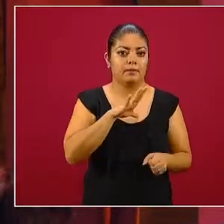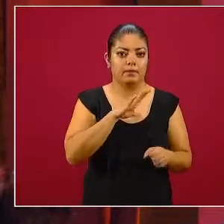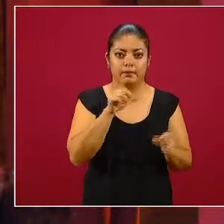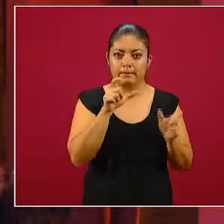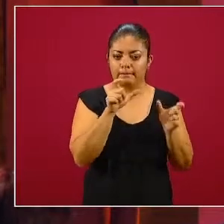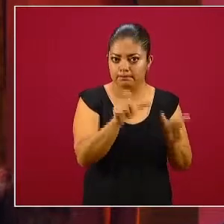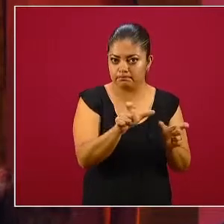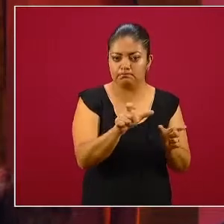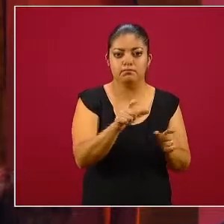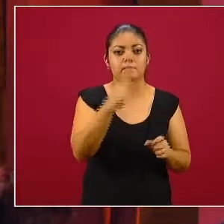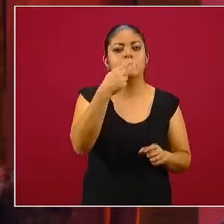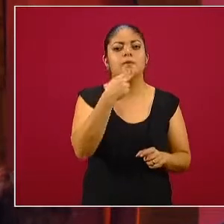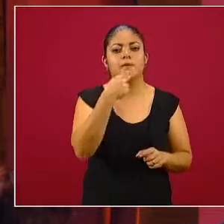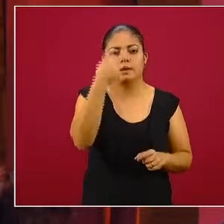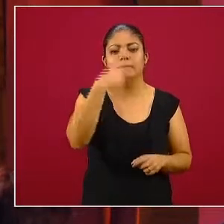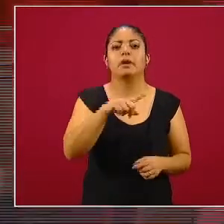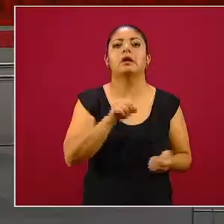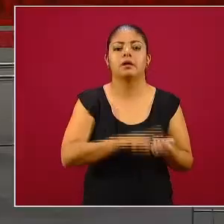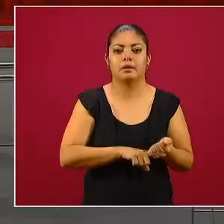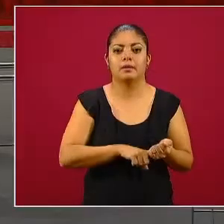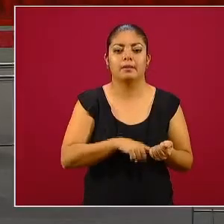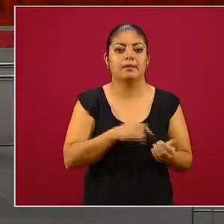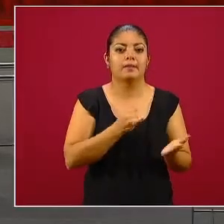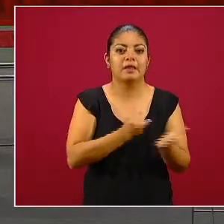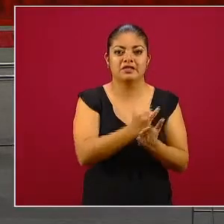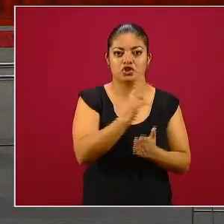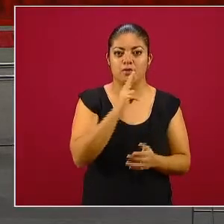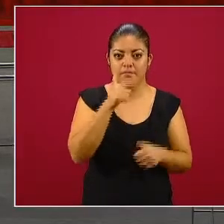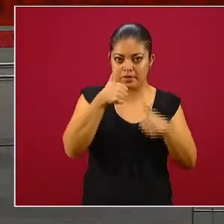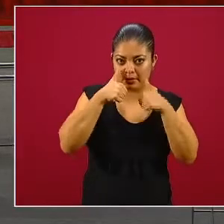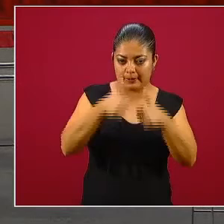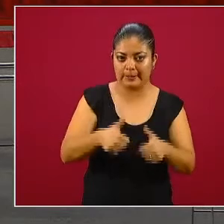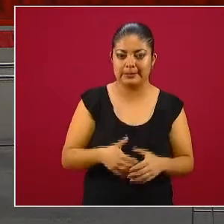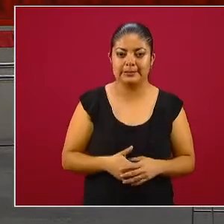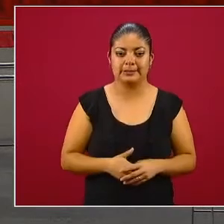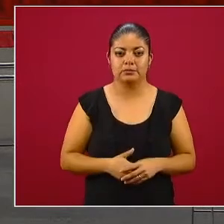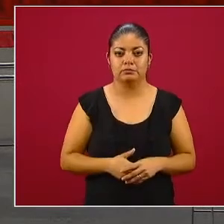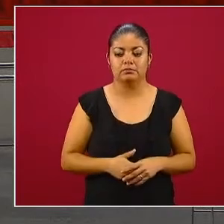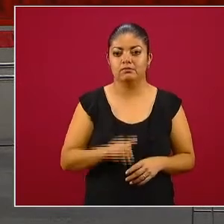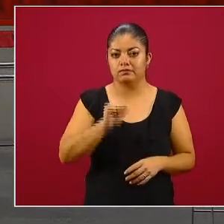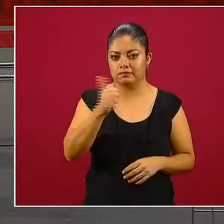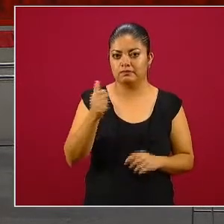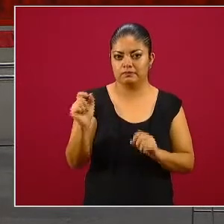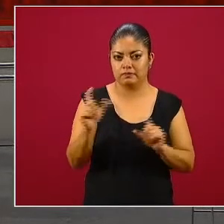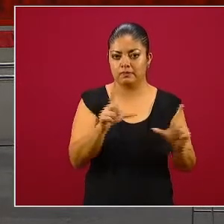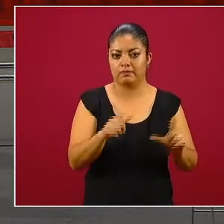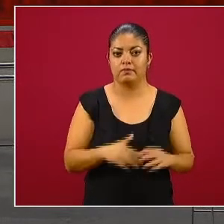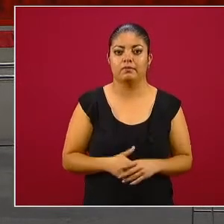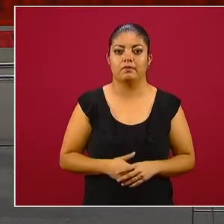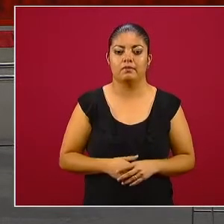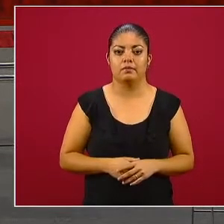van a servir para poder tomar mejores decisiones. La siguiente, por favor.